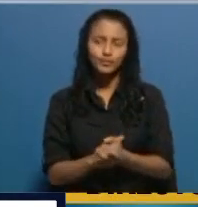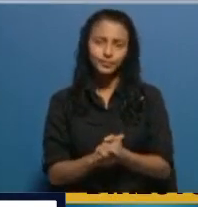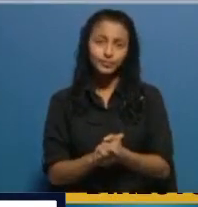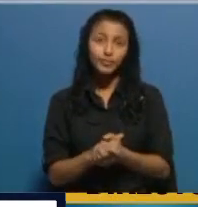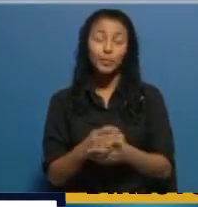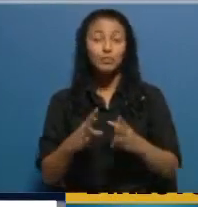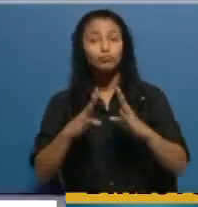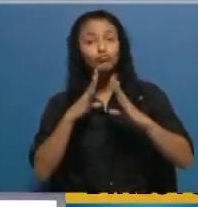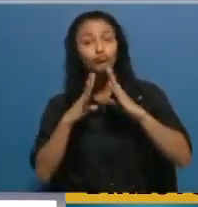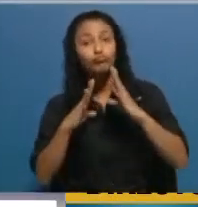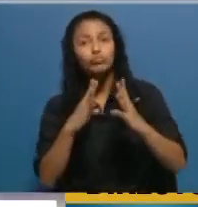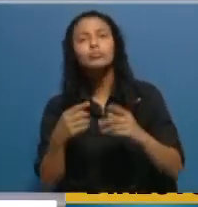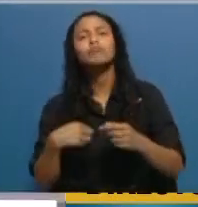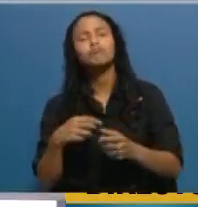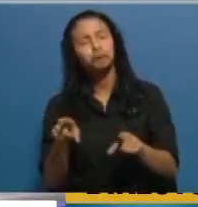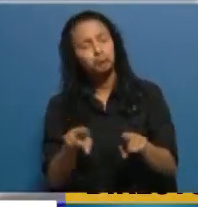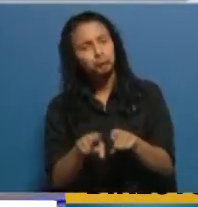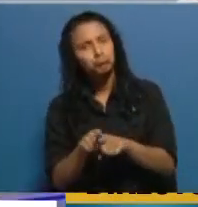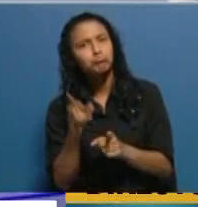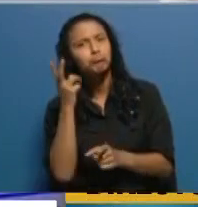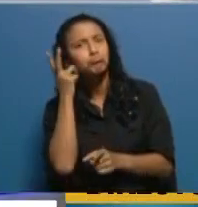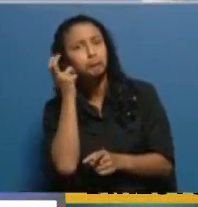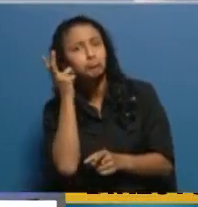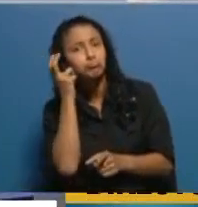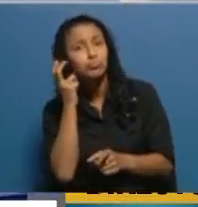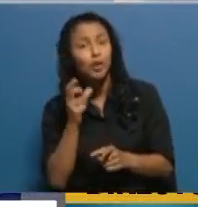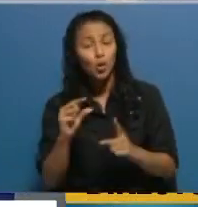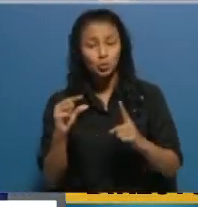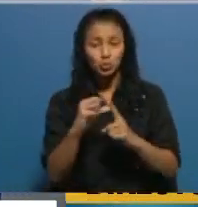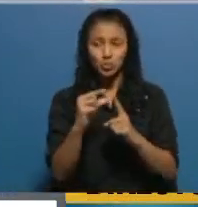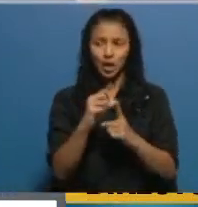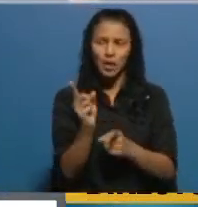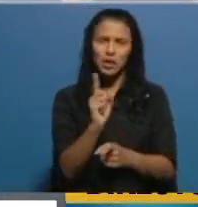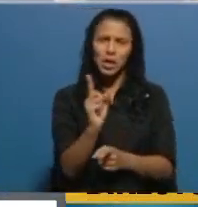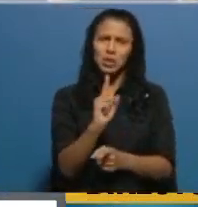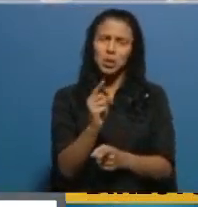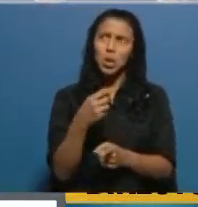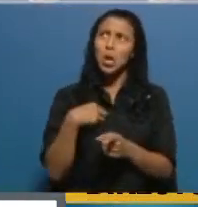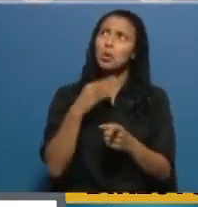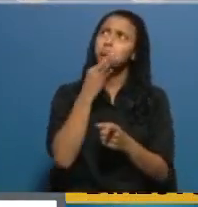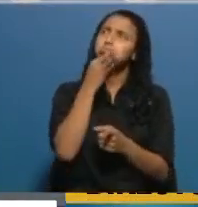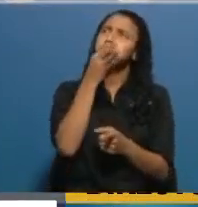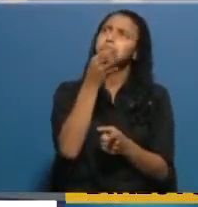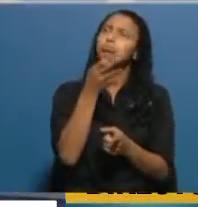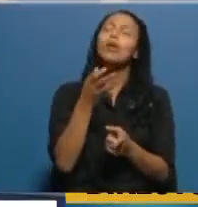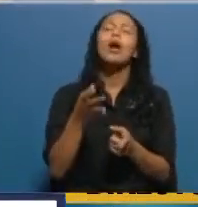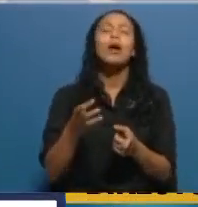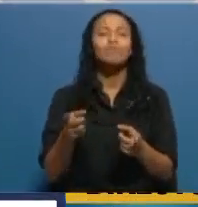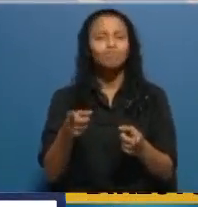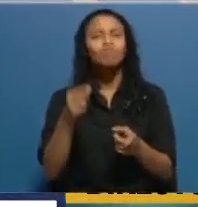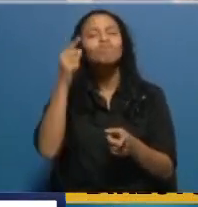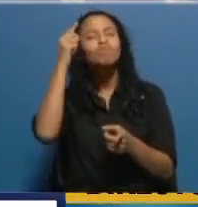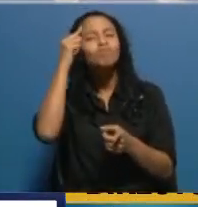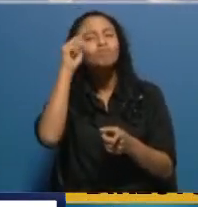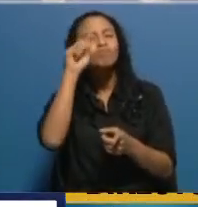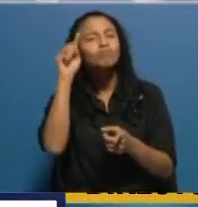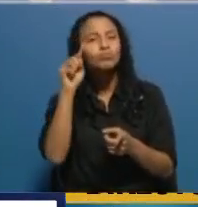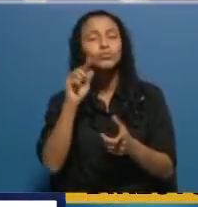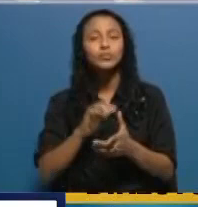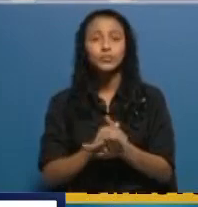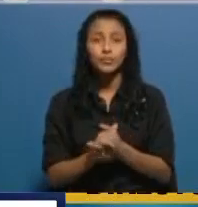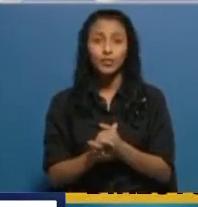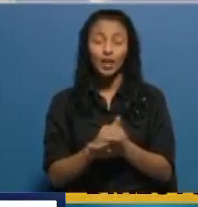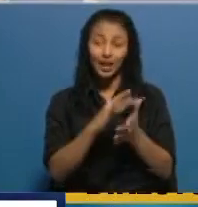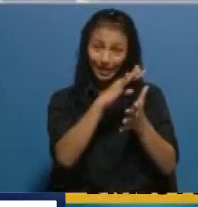serán escuchados y donde su palabra no sea sólo una expresión sino un factor a considerar la